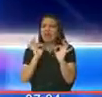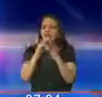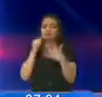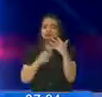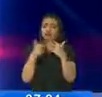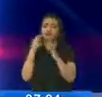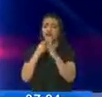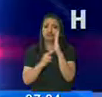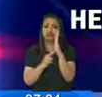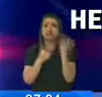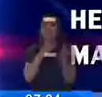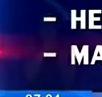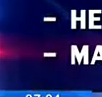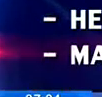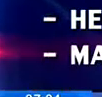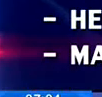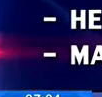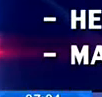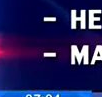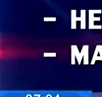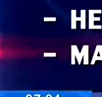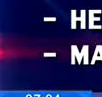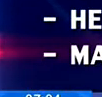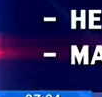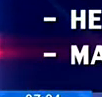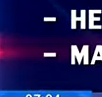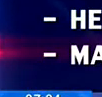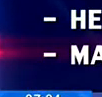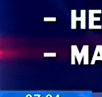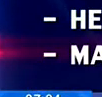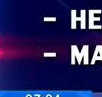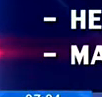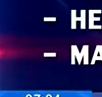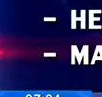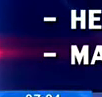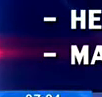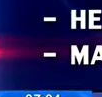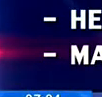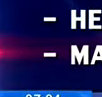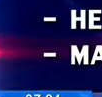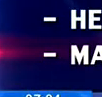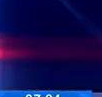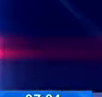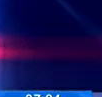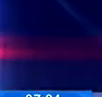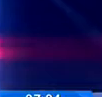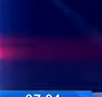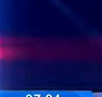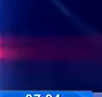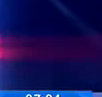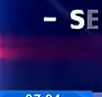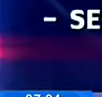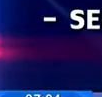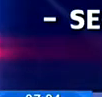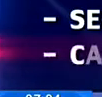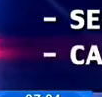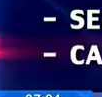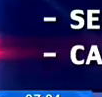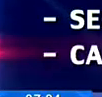son René Ormaza, Luis Nolivos, Nelson García, Henry Cáliz, Mauricio Flores, Siegfried Peña